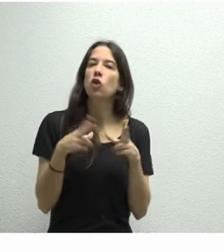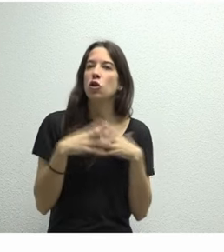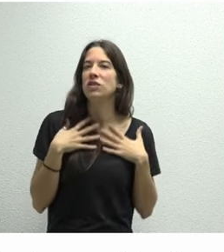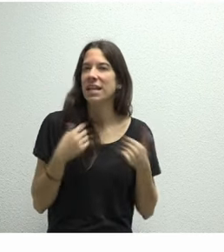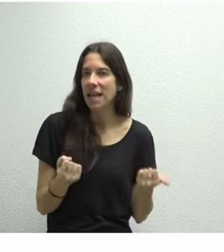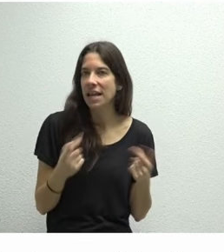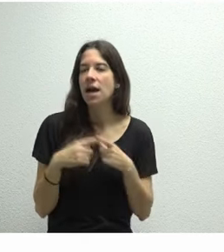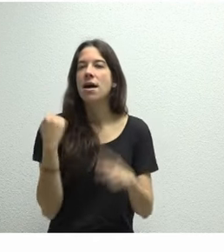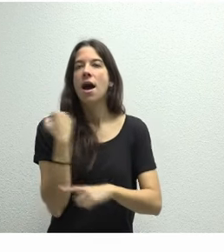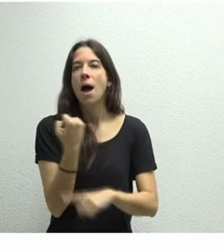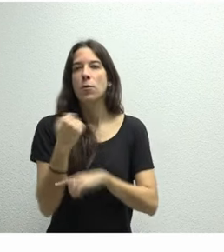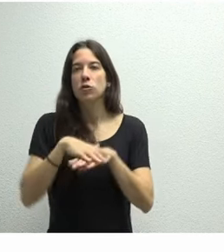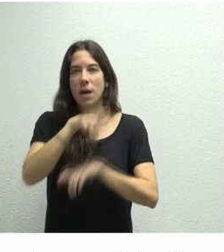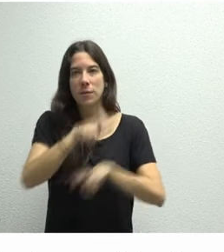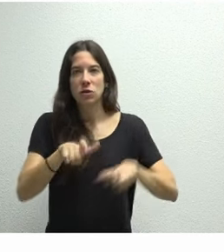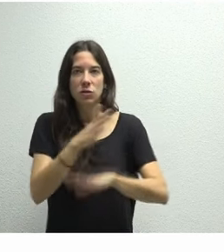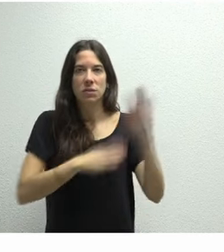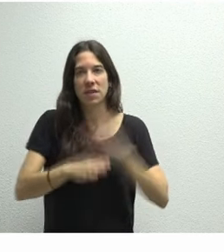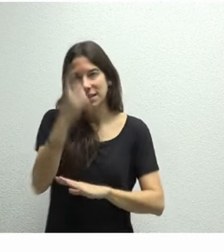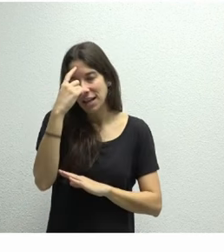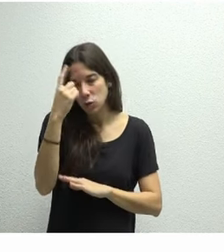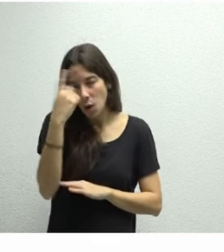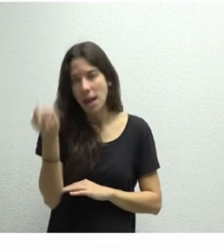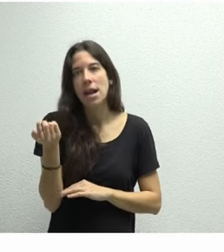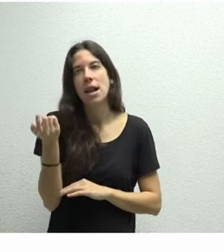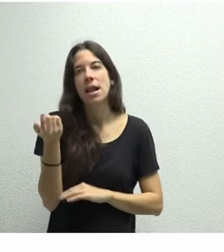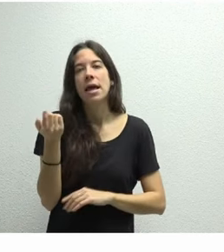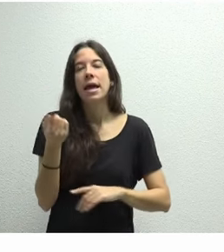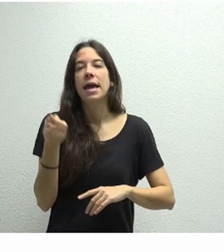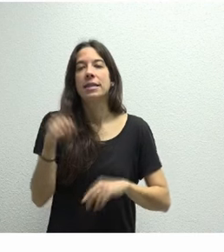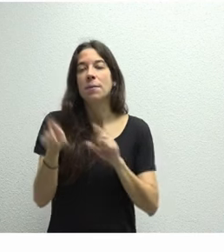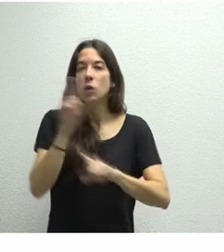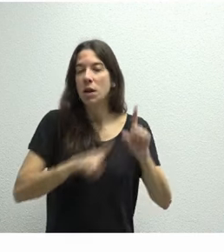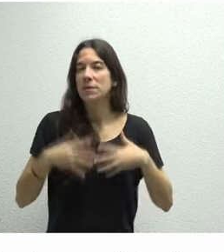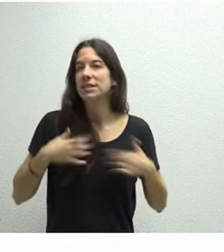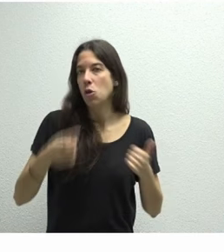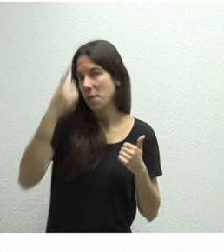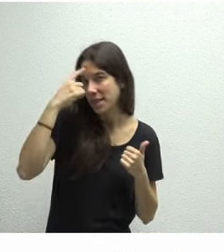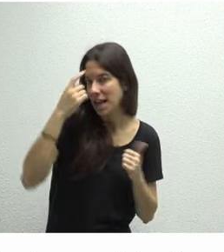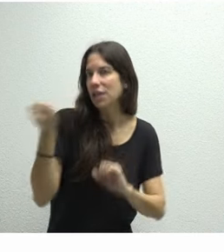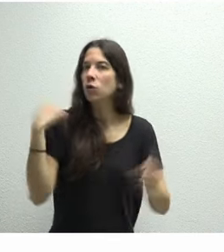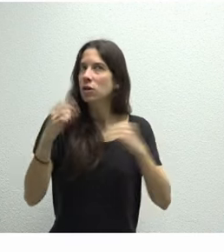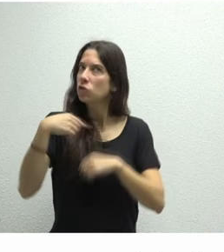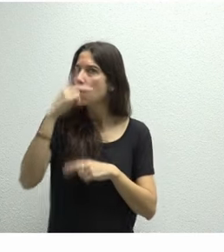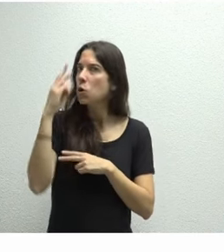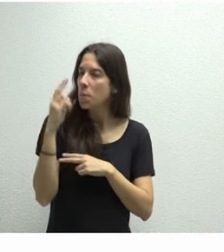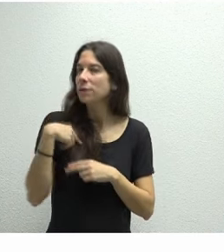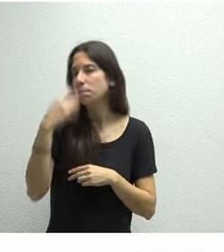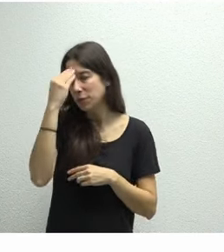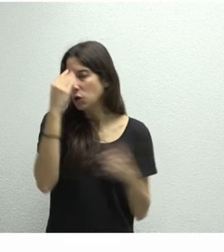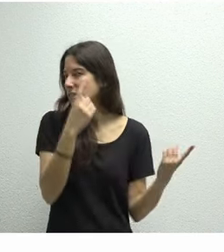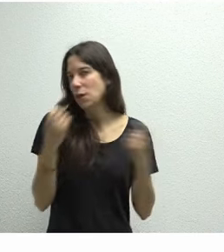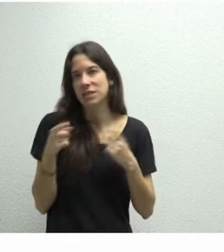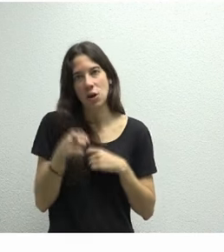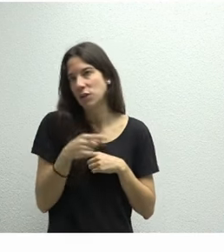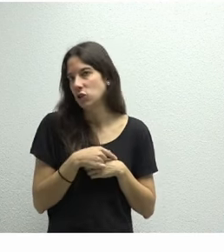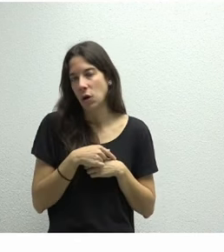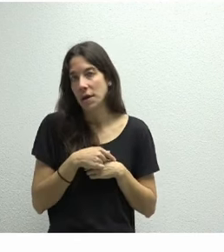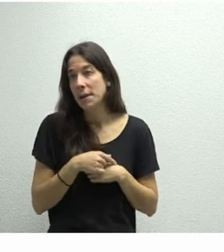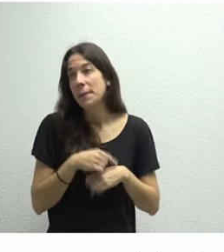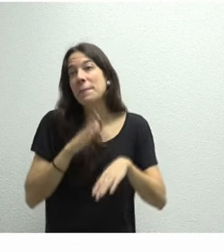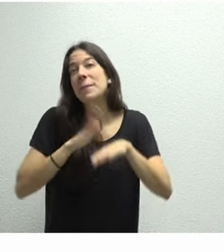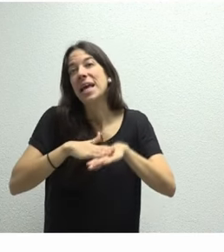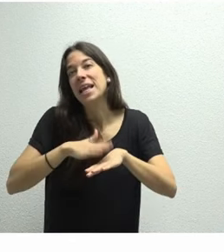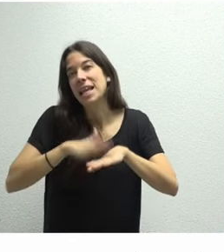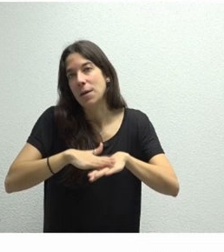los apoyos a personas con discapacidad intelectual y problemas de Salud Mental y conductas que nos preocupan era necesario al menos aunque no tenemos